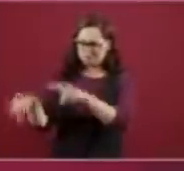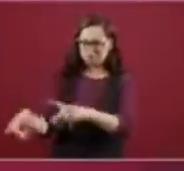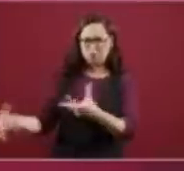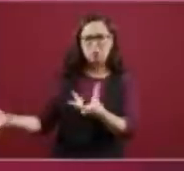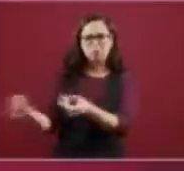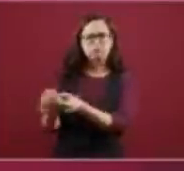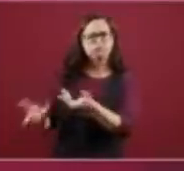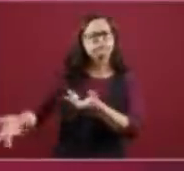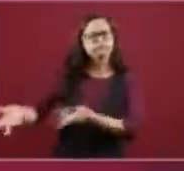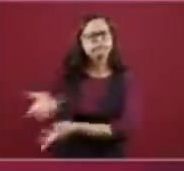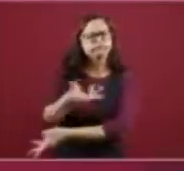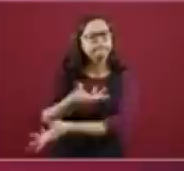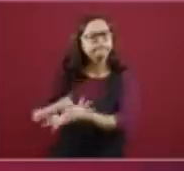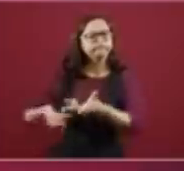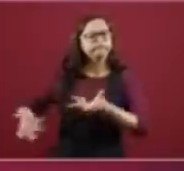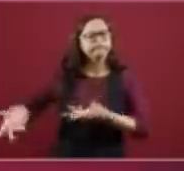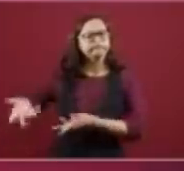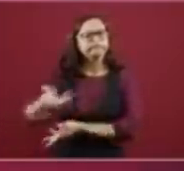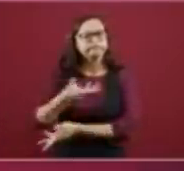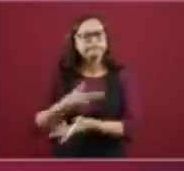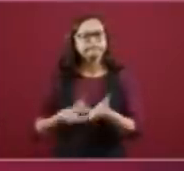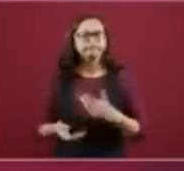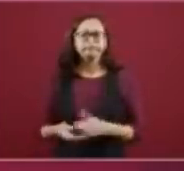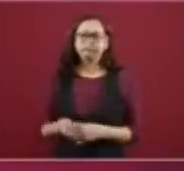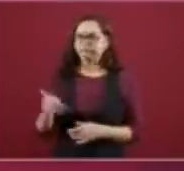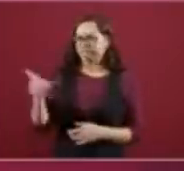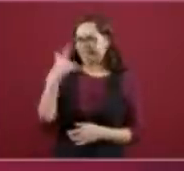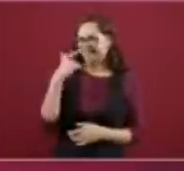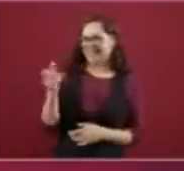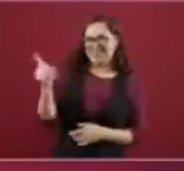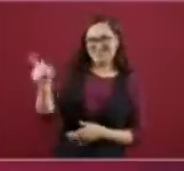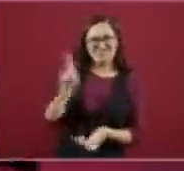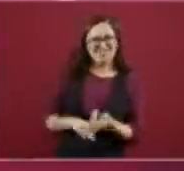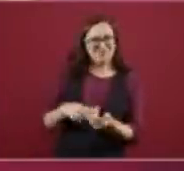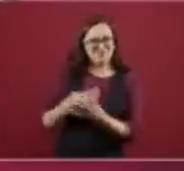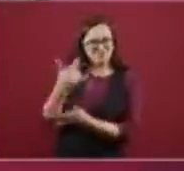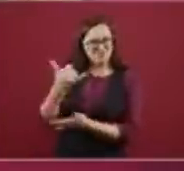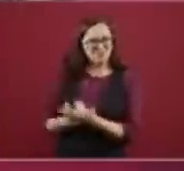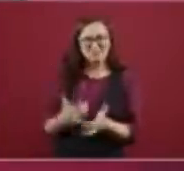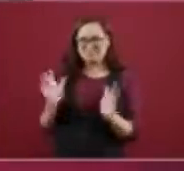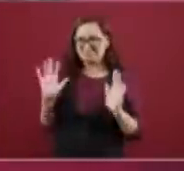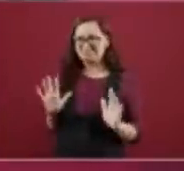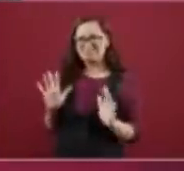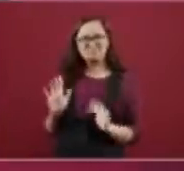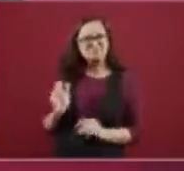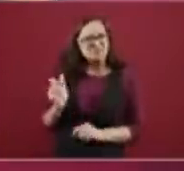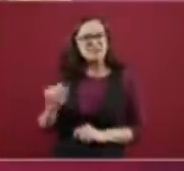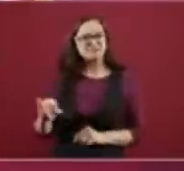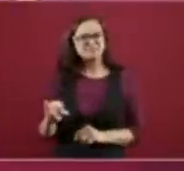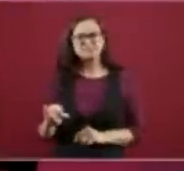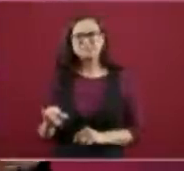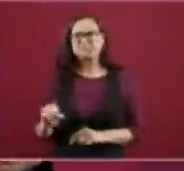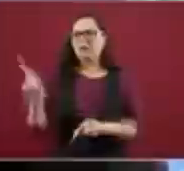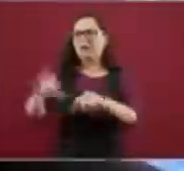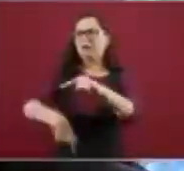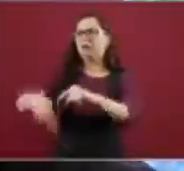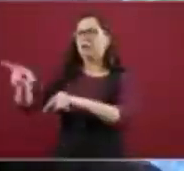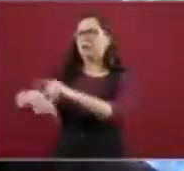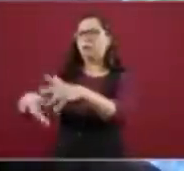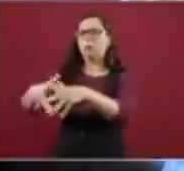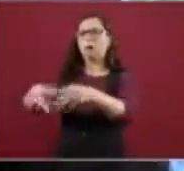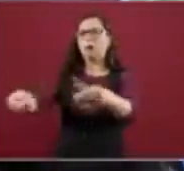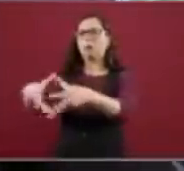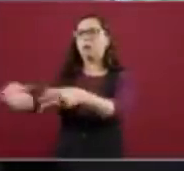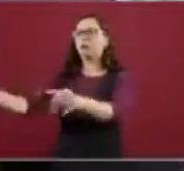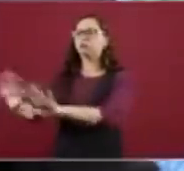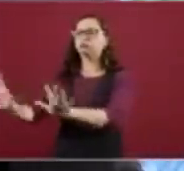es una de las peculiaridades que tiene el proyecto, integrar todo, o sea, no eliminar nada